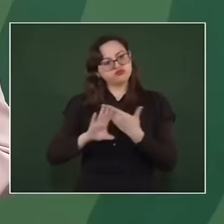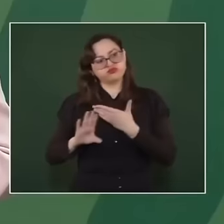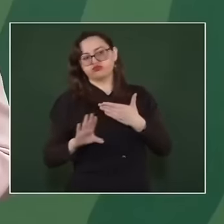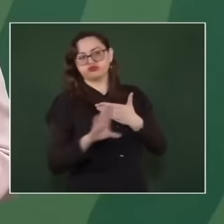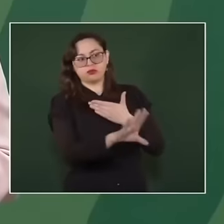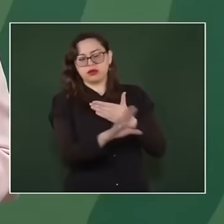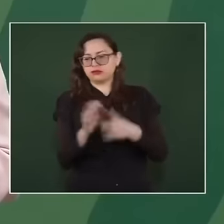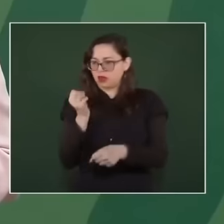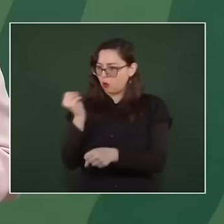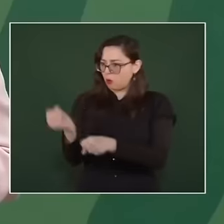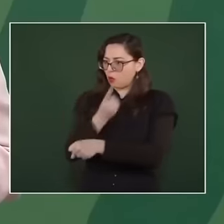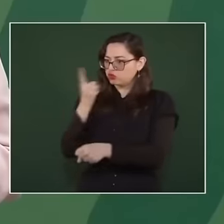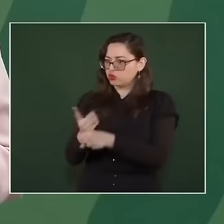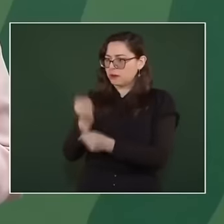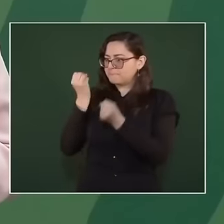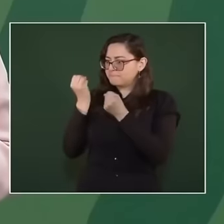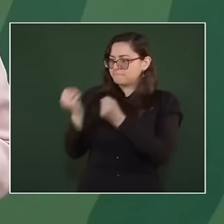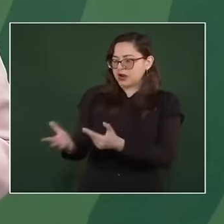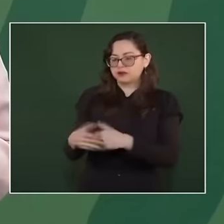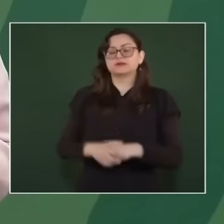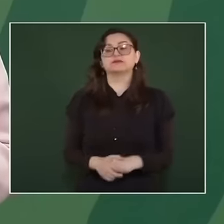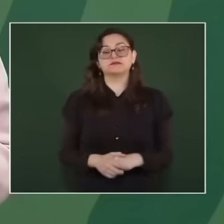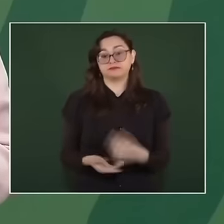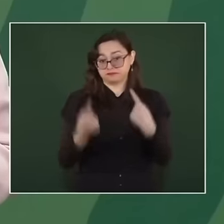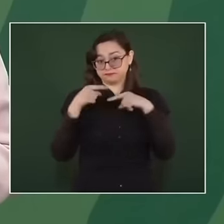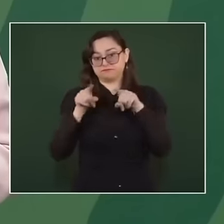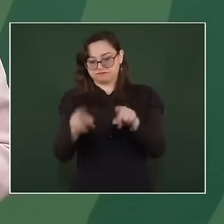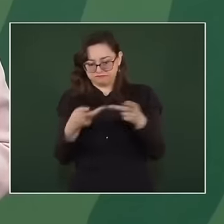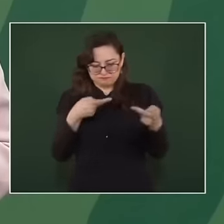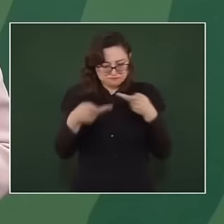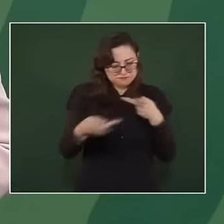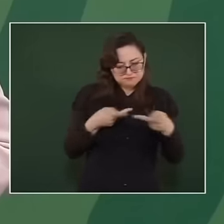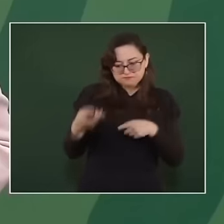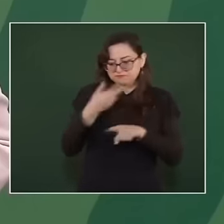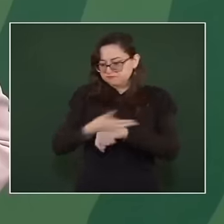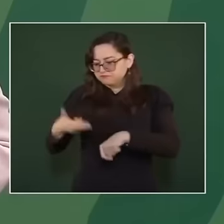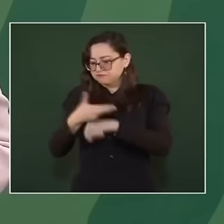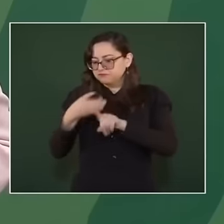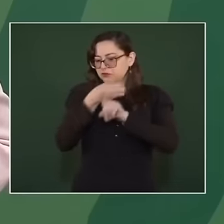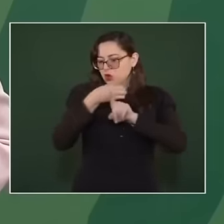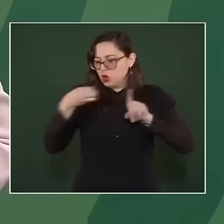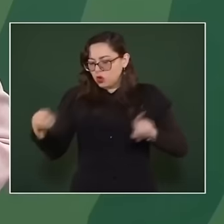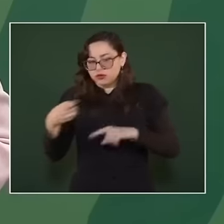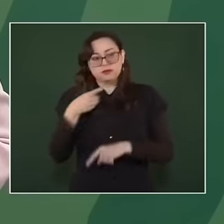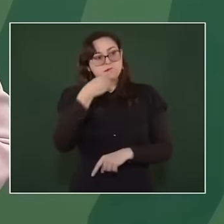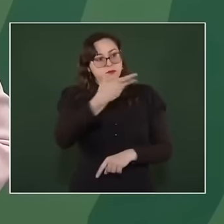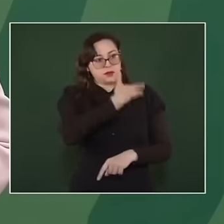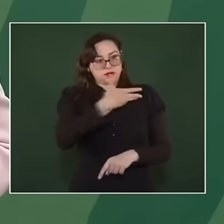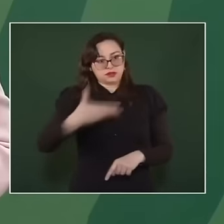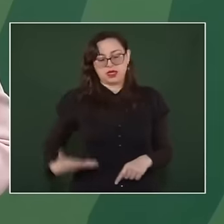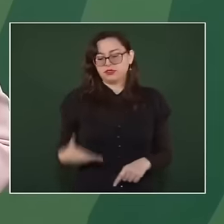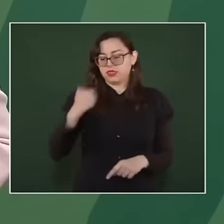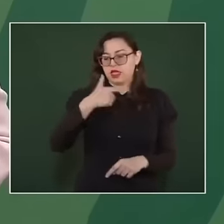inteligencia Y planeación operativa ar volamos las políticas del gobierno del presidente López